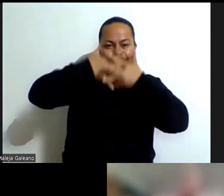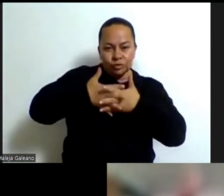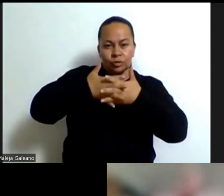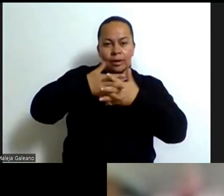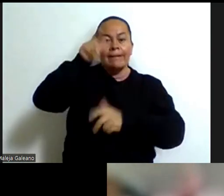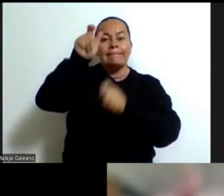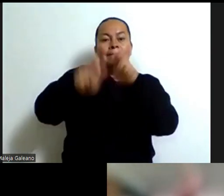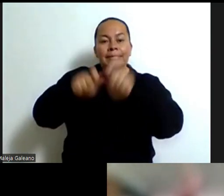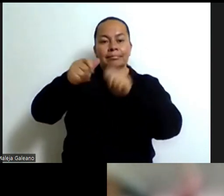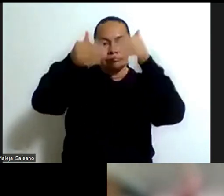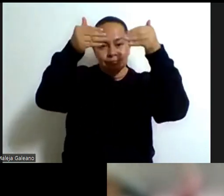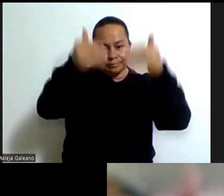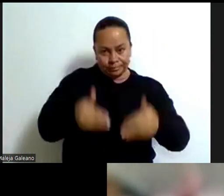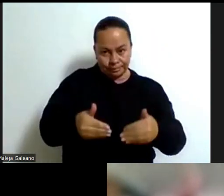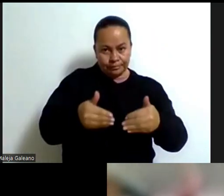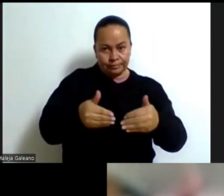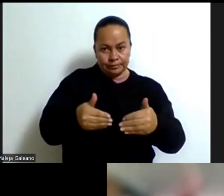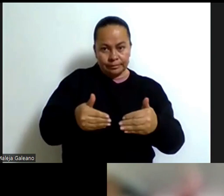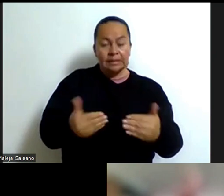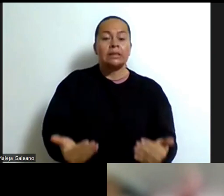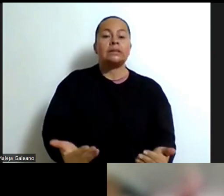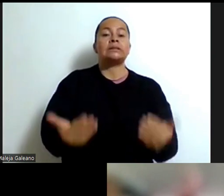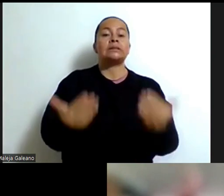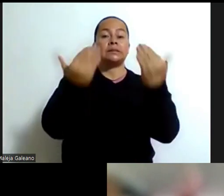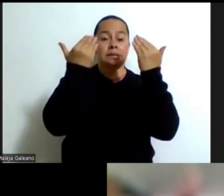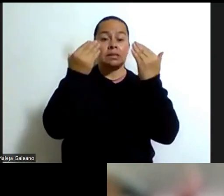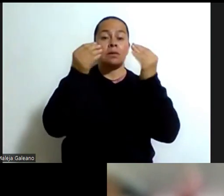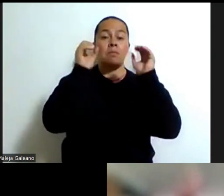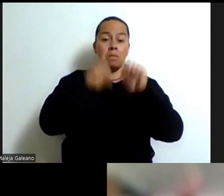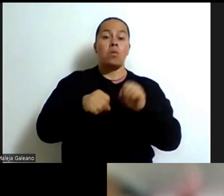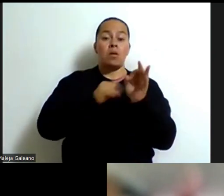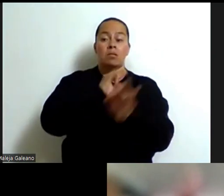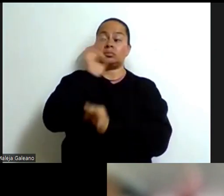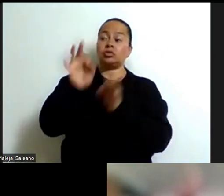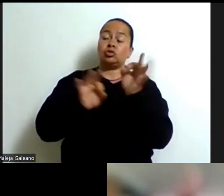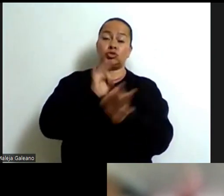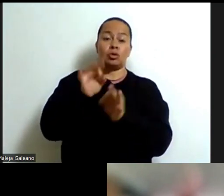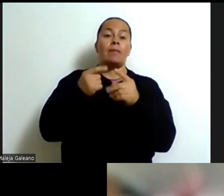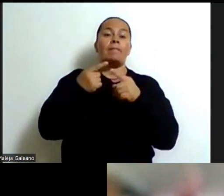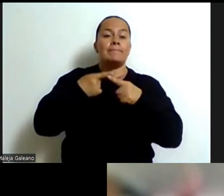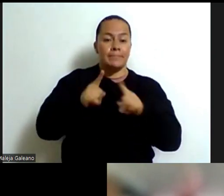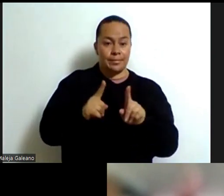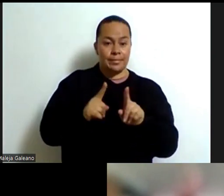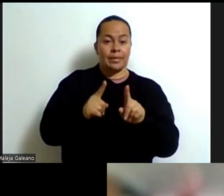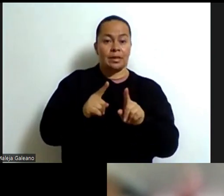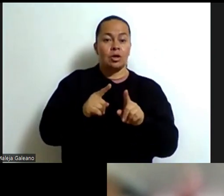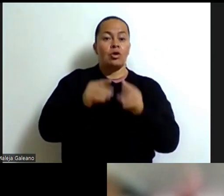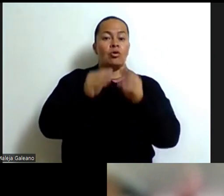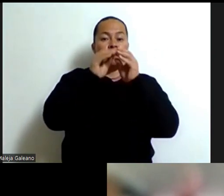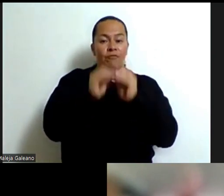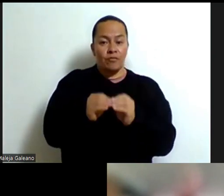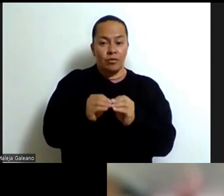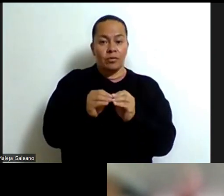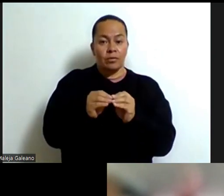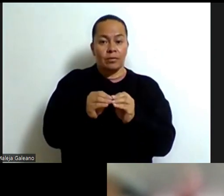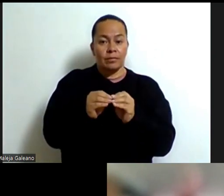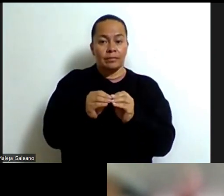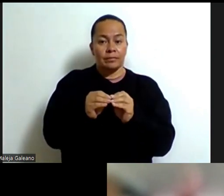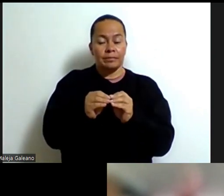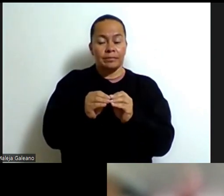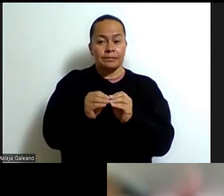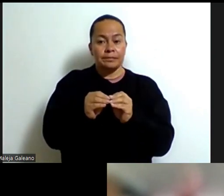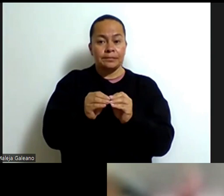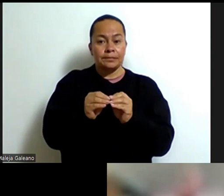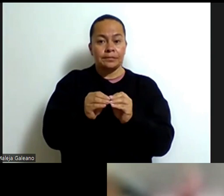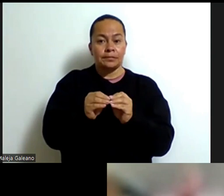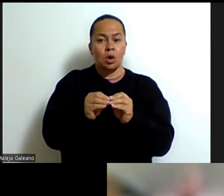discapacidad sí pueda recibir cuidados pero de una manera eh No